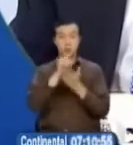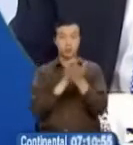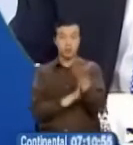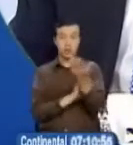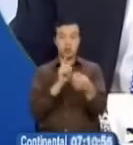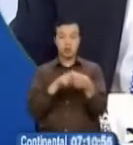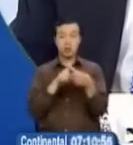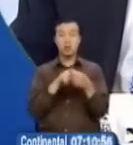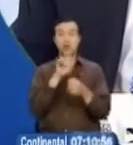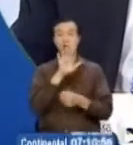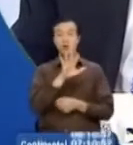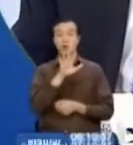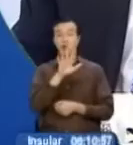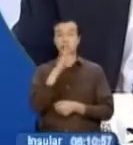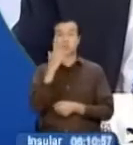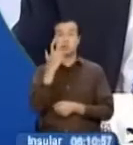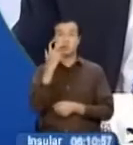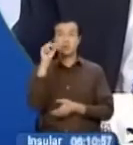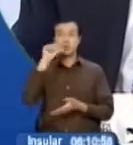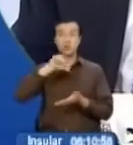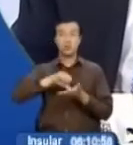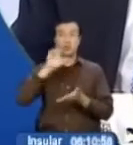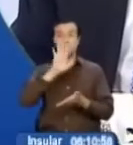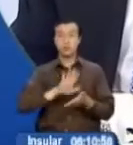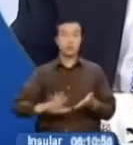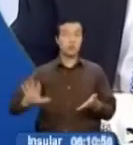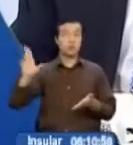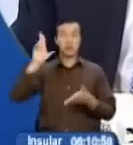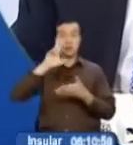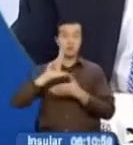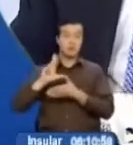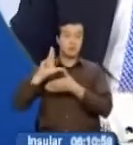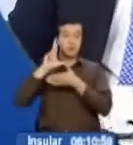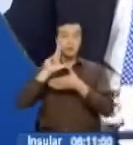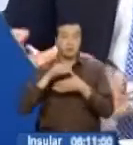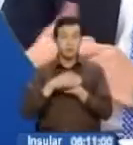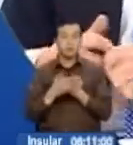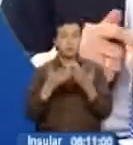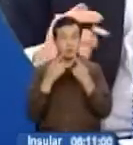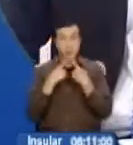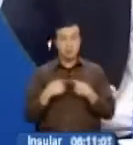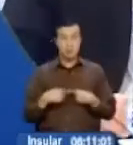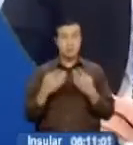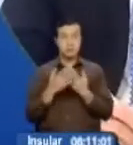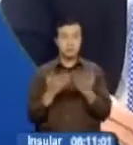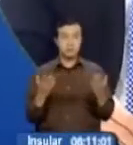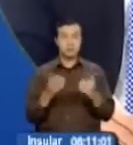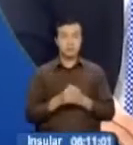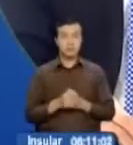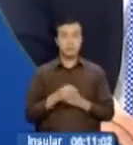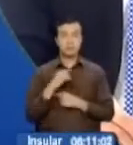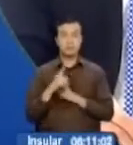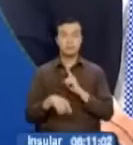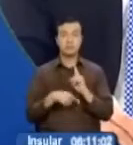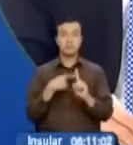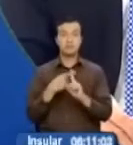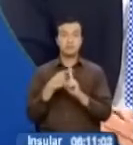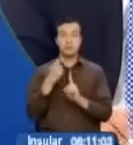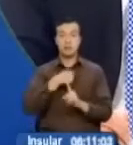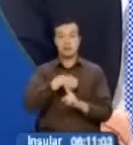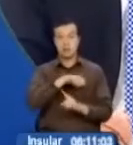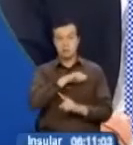provienen de 513 ciudades de toda América Latina. Y debo aclarar también que se incluyó